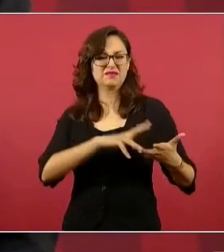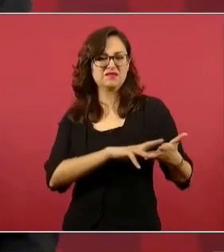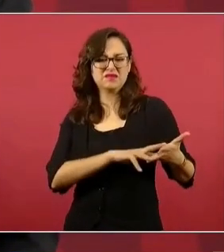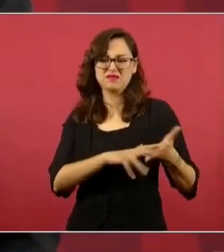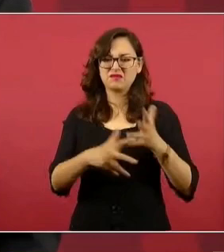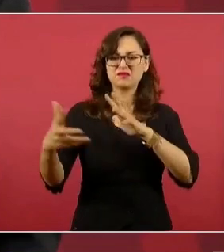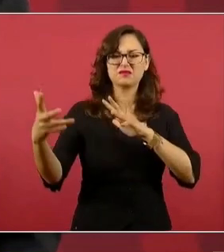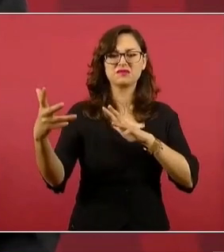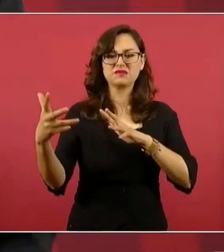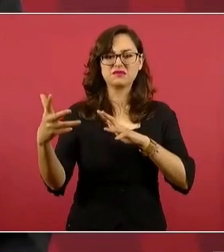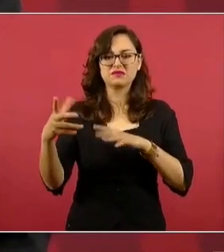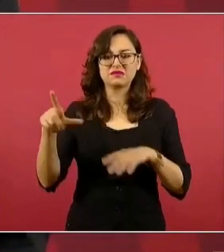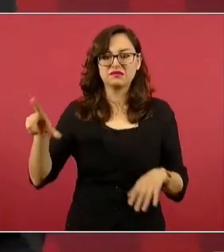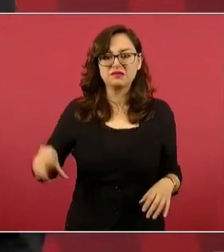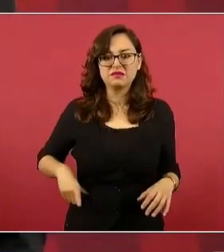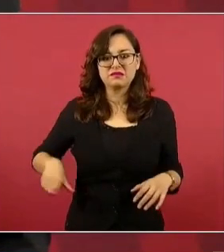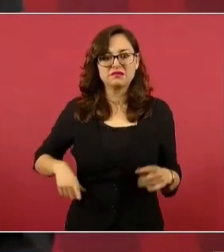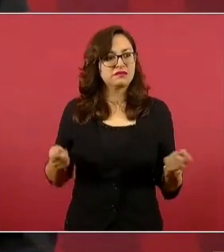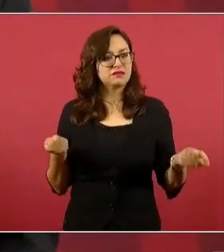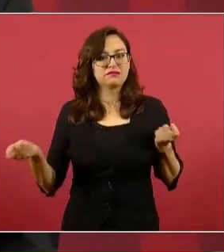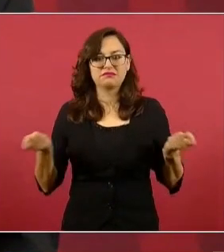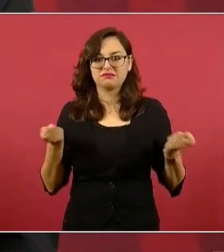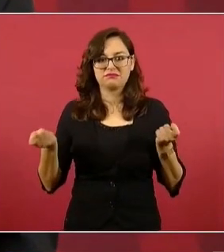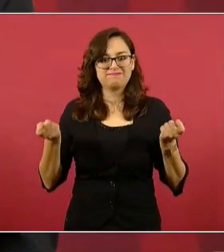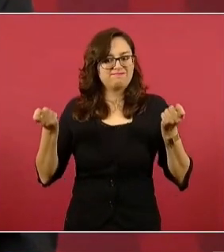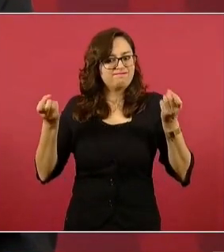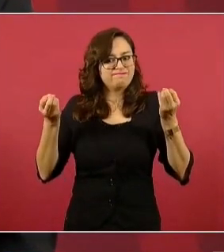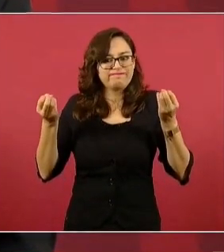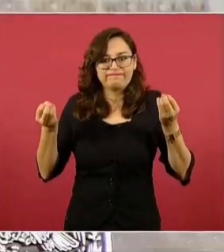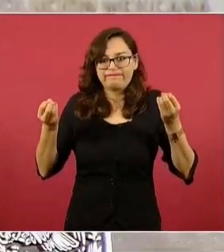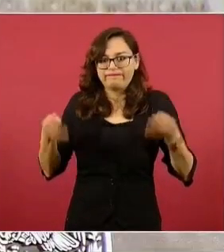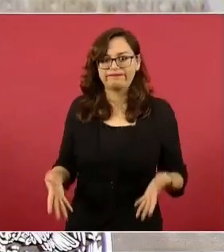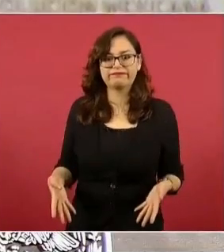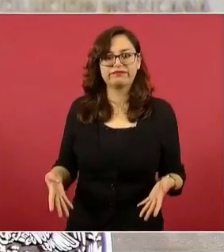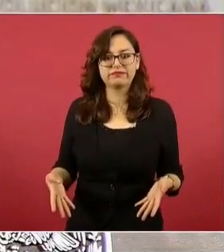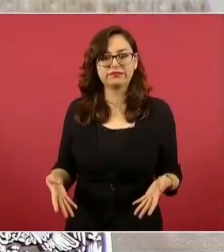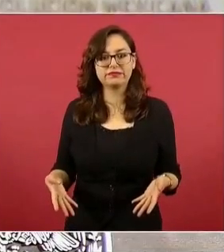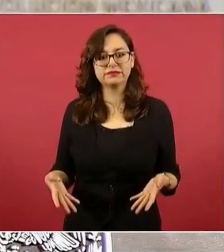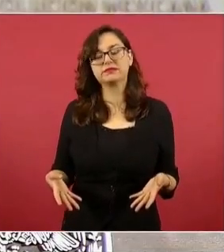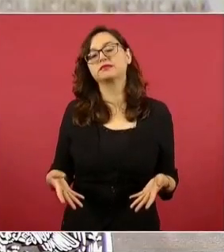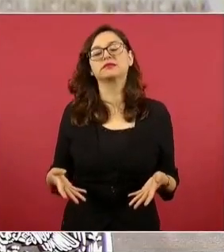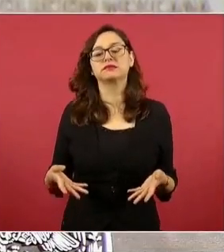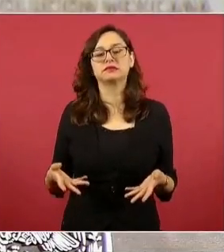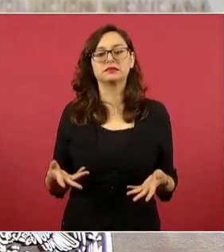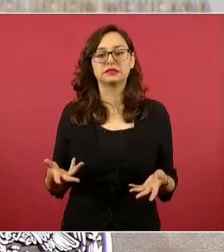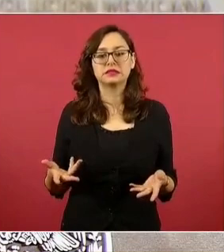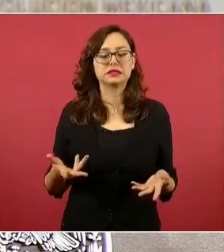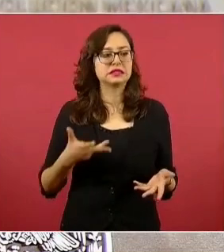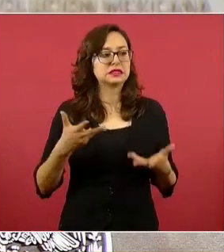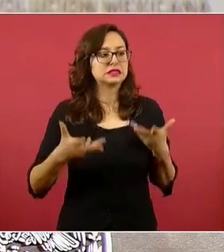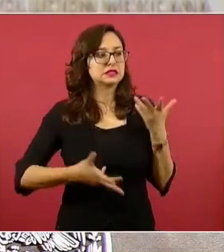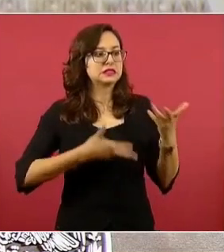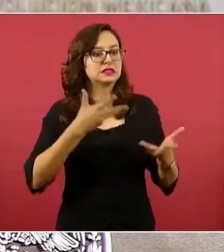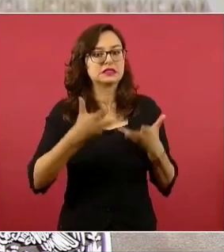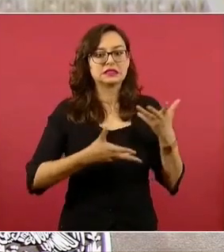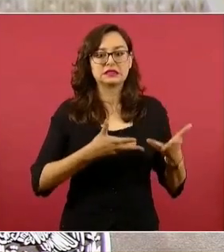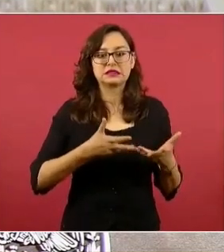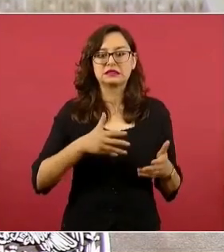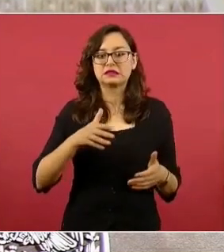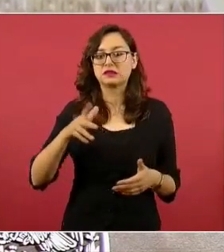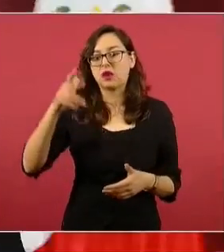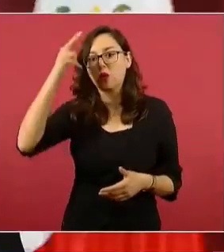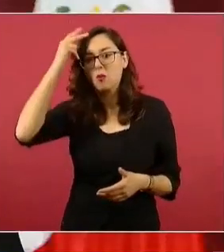auspiciada por el mismo conservadurismo. Se tiene que apoyar en los militares